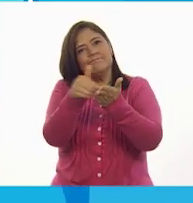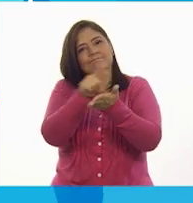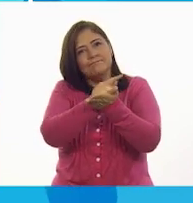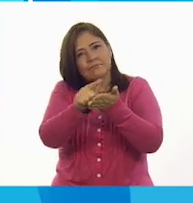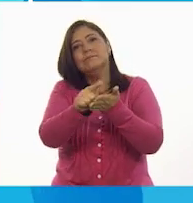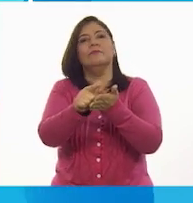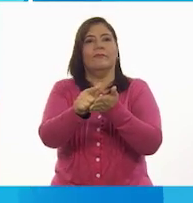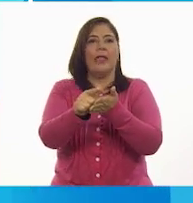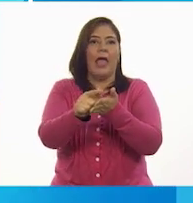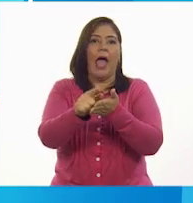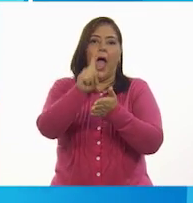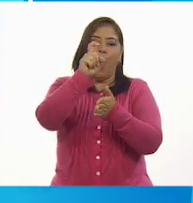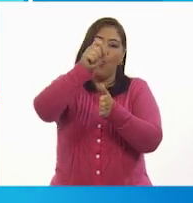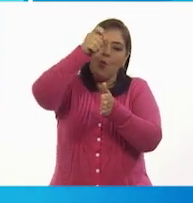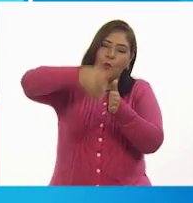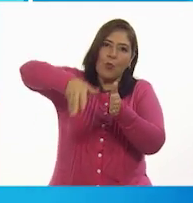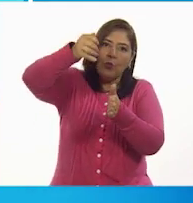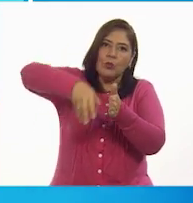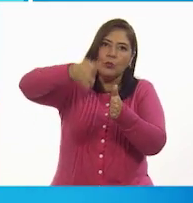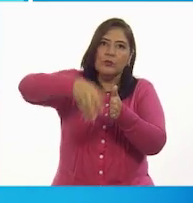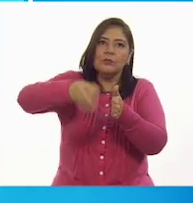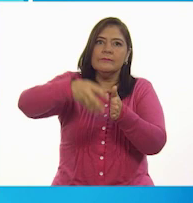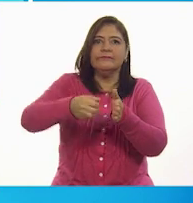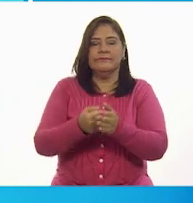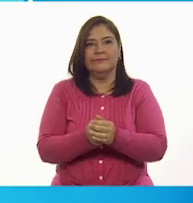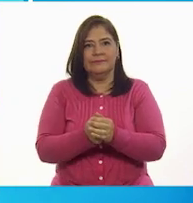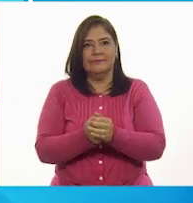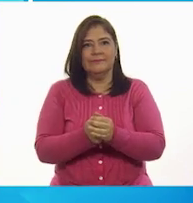uñas. Enjuaga tus manos con agua.